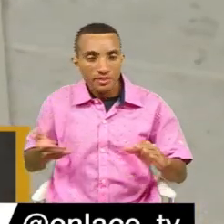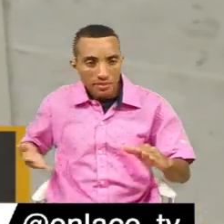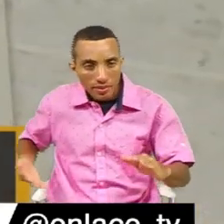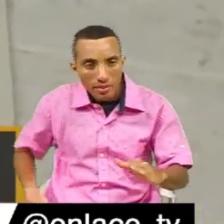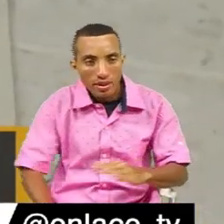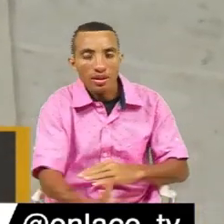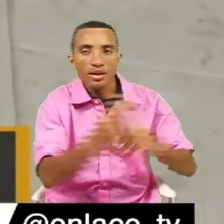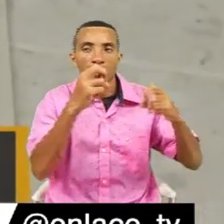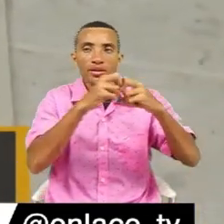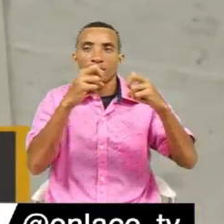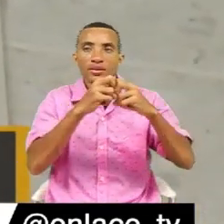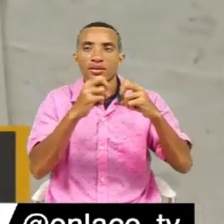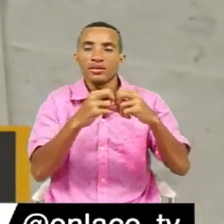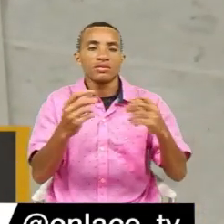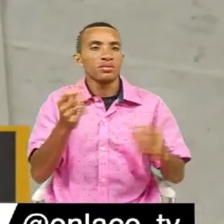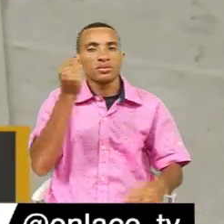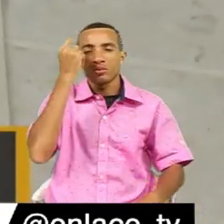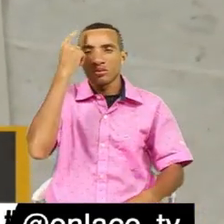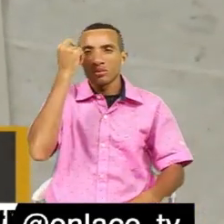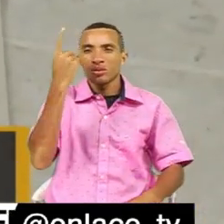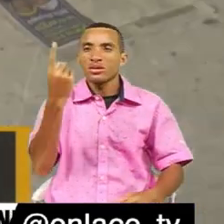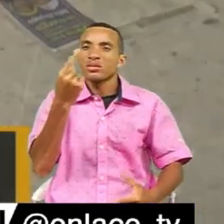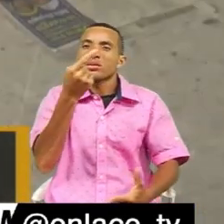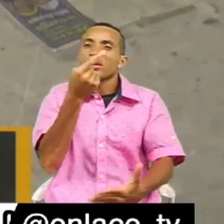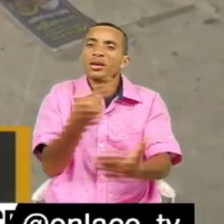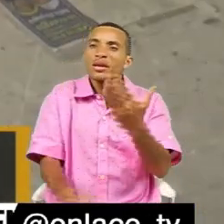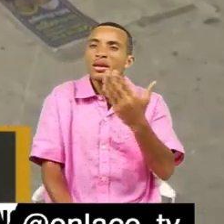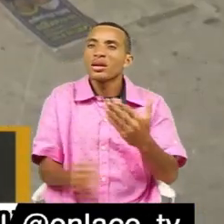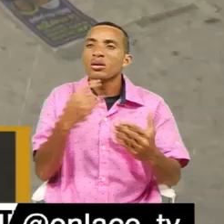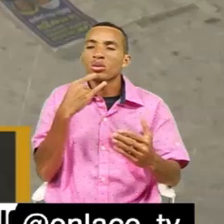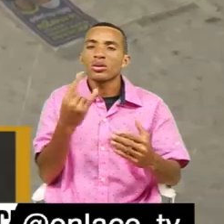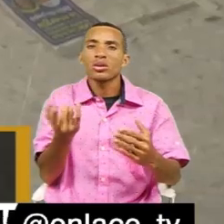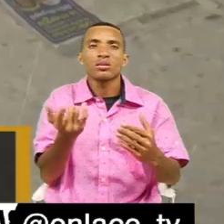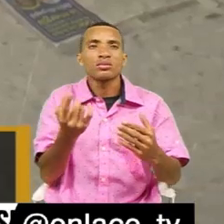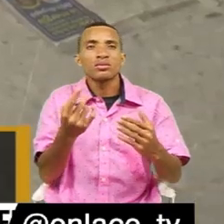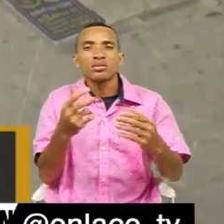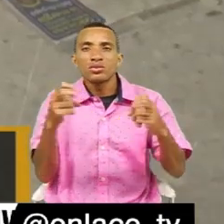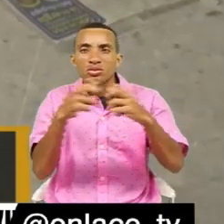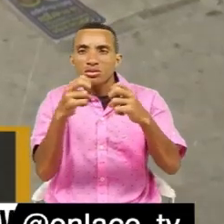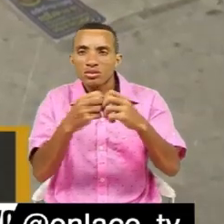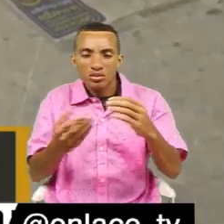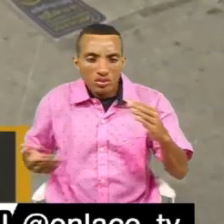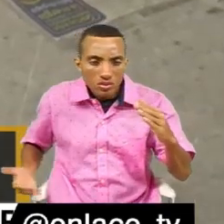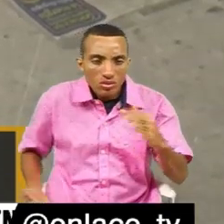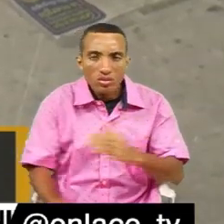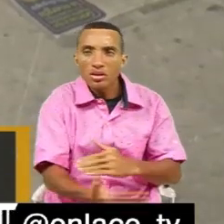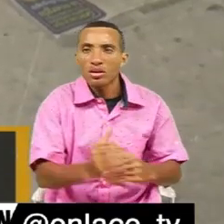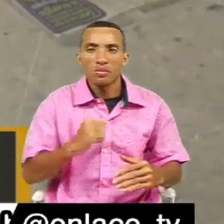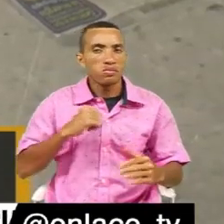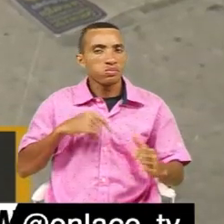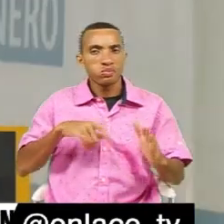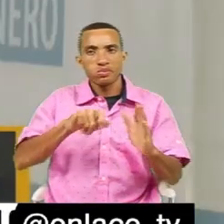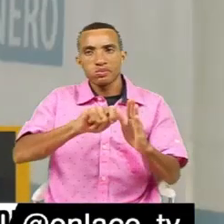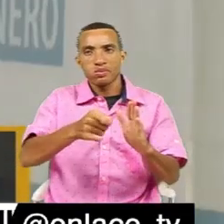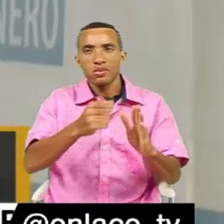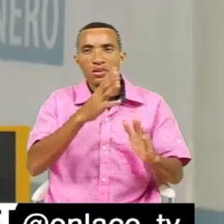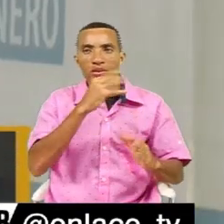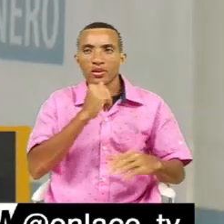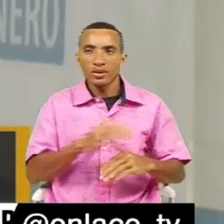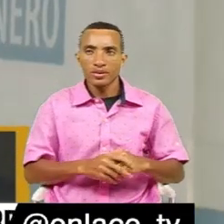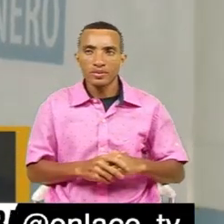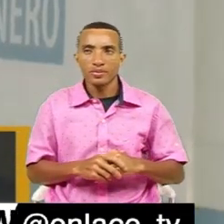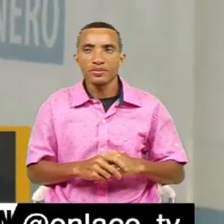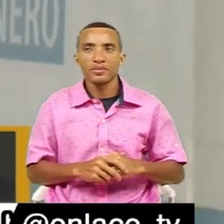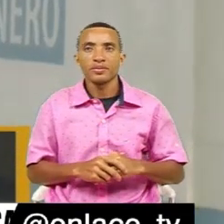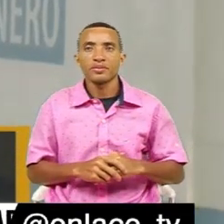comunidad reclama, porque no entienden a qué se deben los consumos que se facturan sin ni siquiera tener llaves de la infraestructura. Pero de